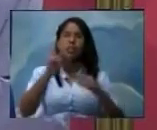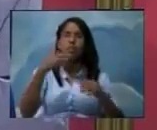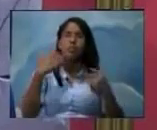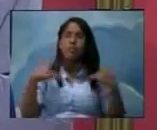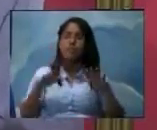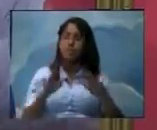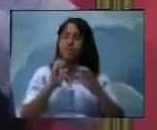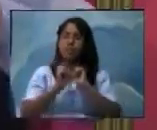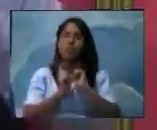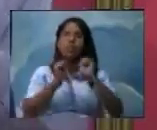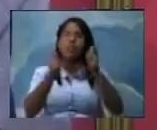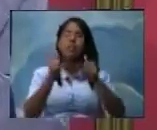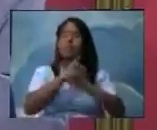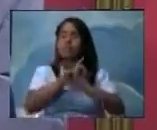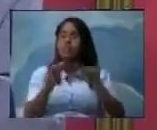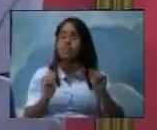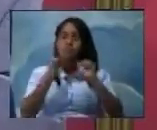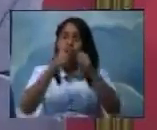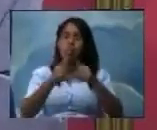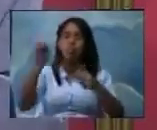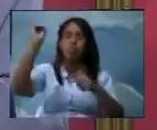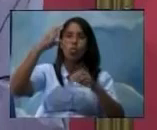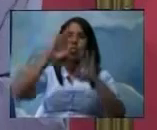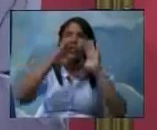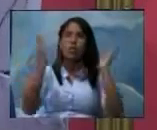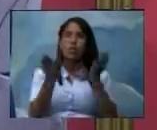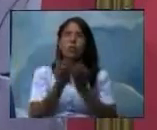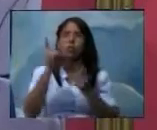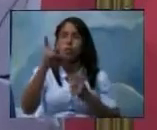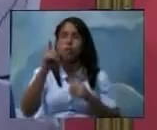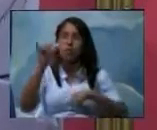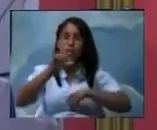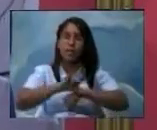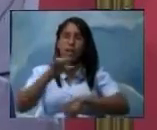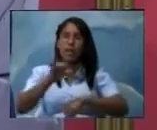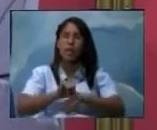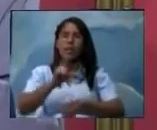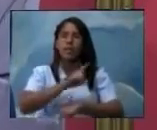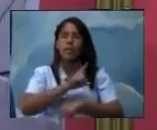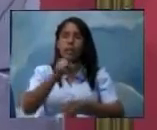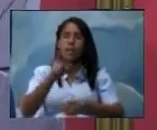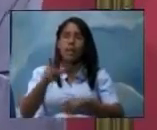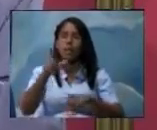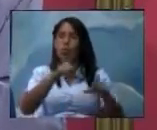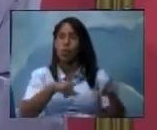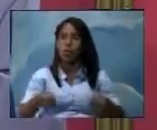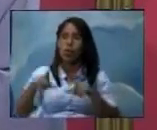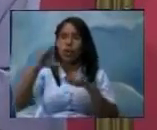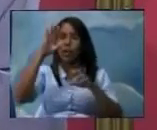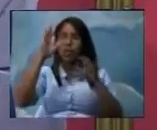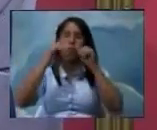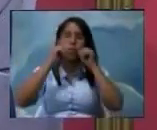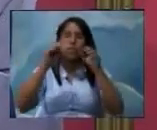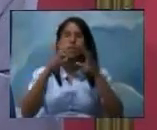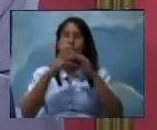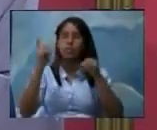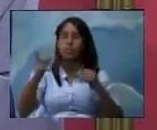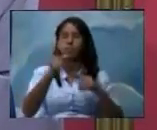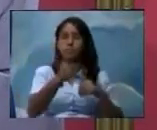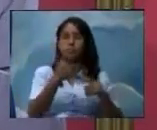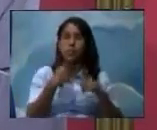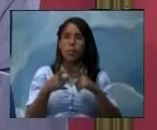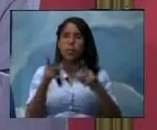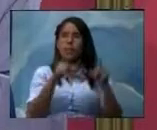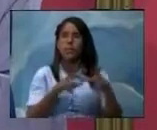pesar de que estamos comenzando, ya incluyeron a la obra Luz del Mundo como una de las iglesias de la zona. Que Dios bendiga a la gente en